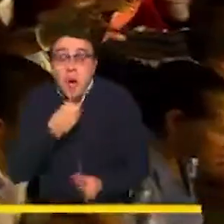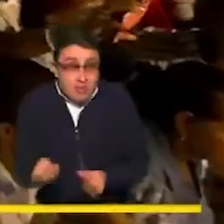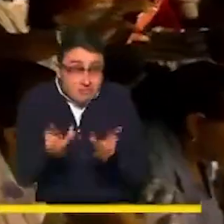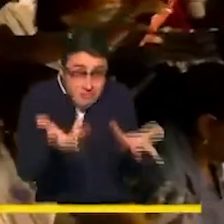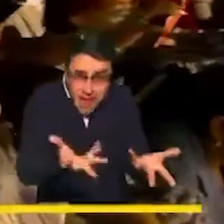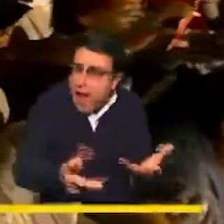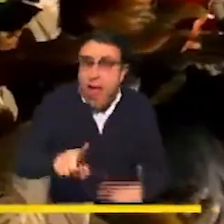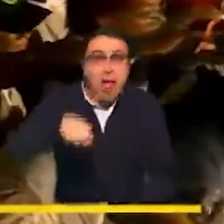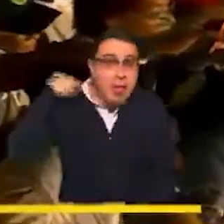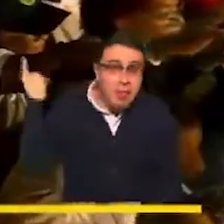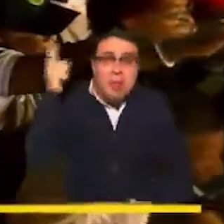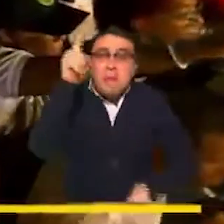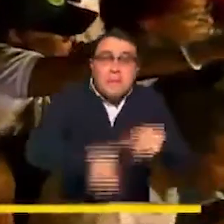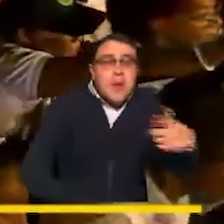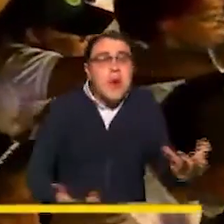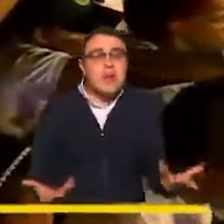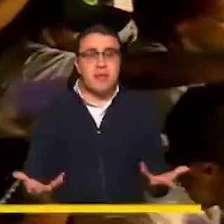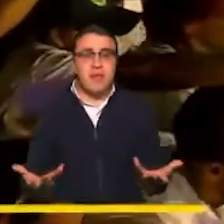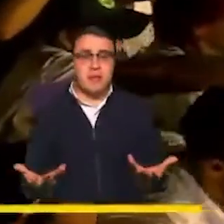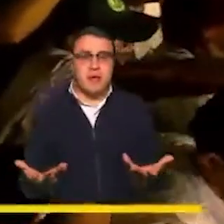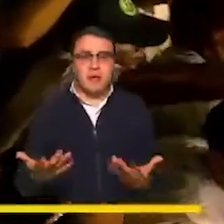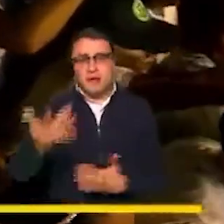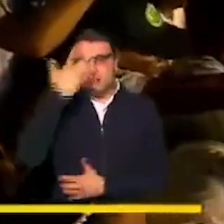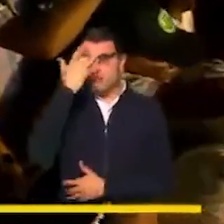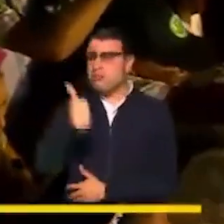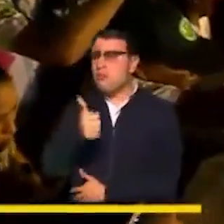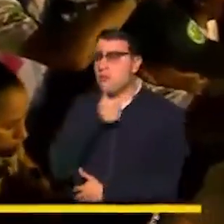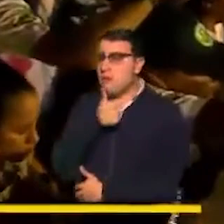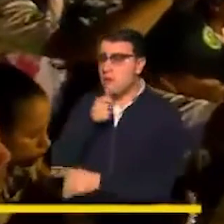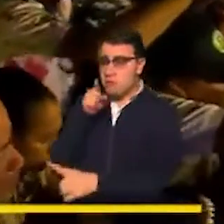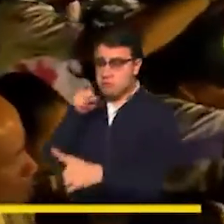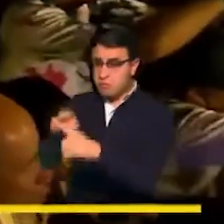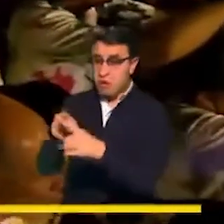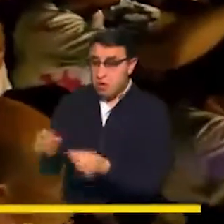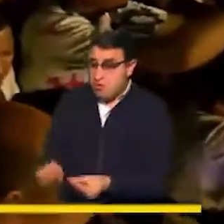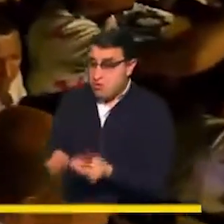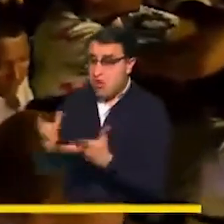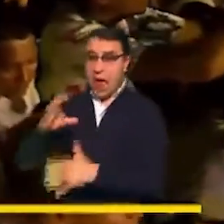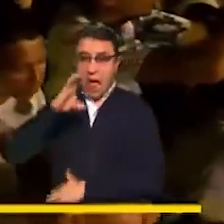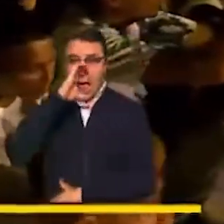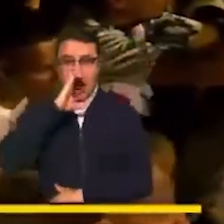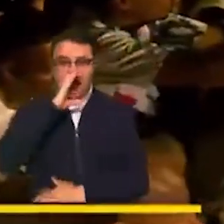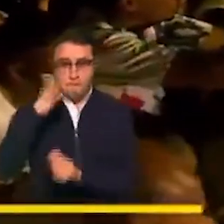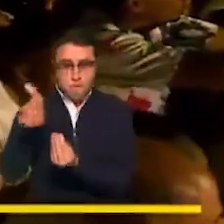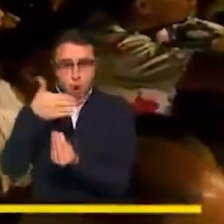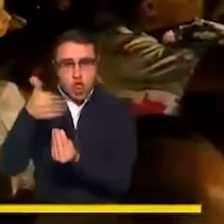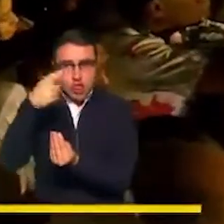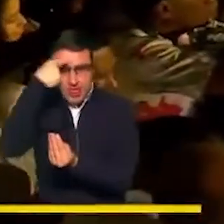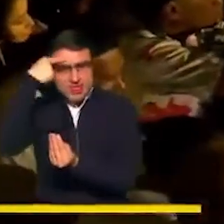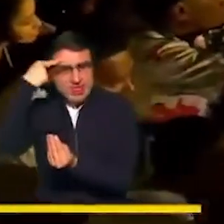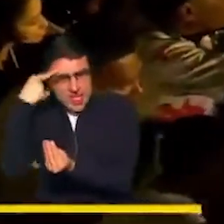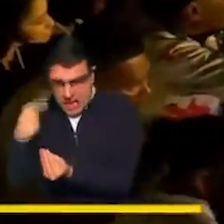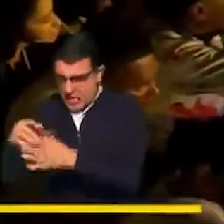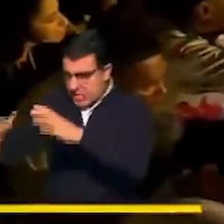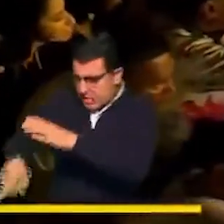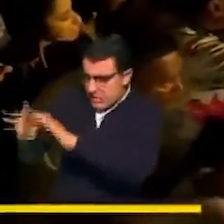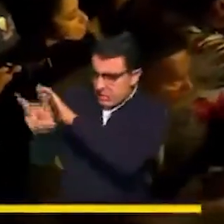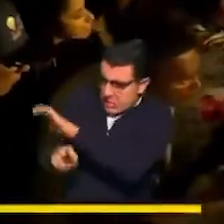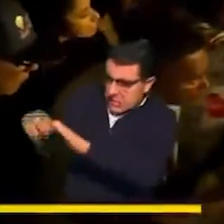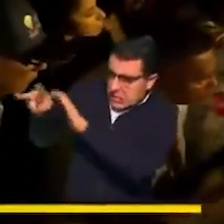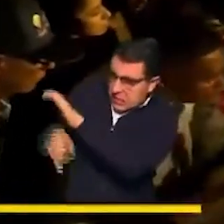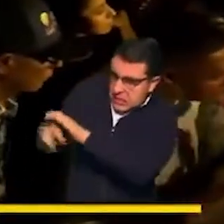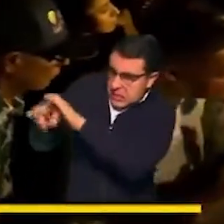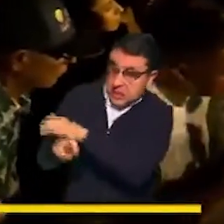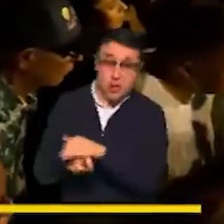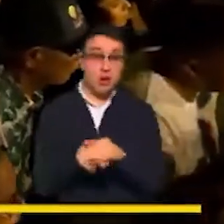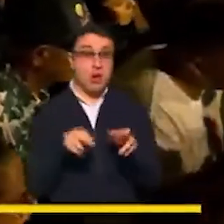satisfacer. Es que el agua va para sacar el carbón. Es que desvían los arroyos